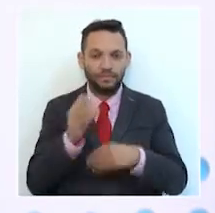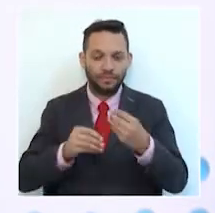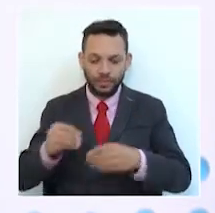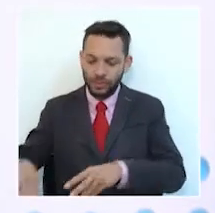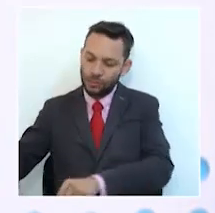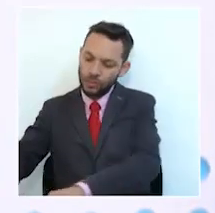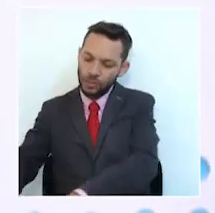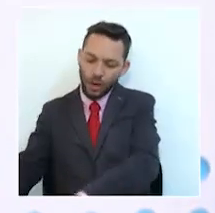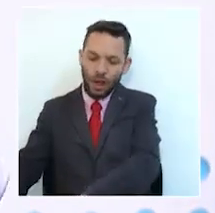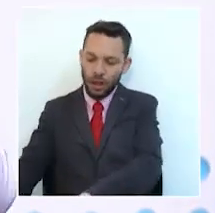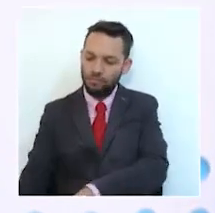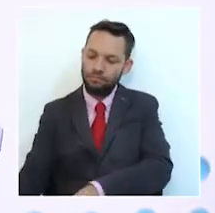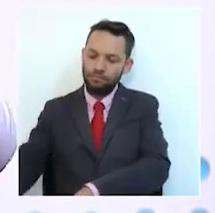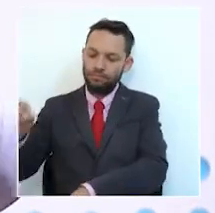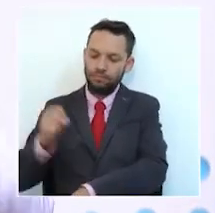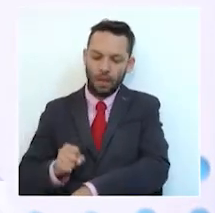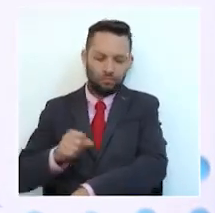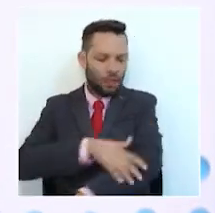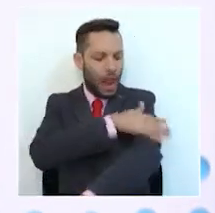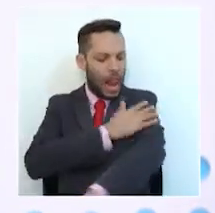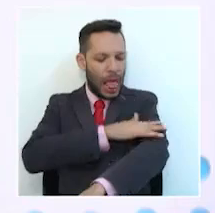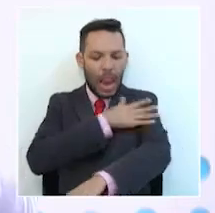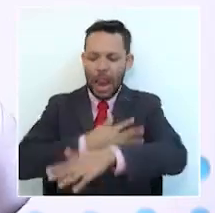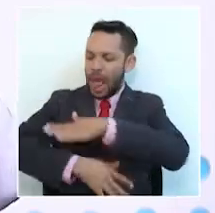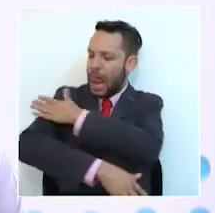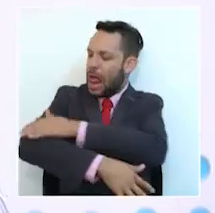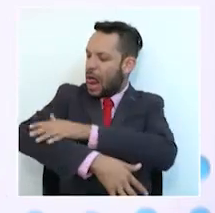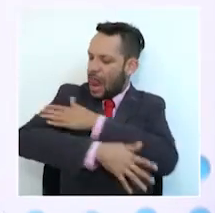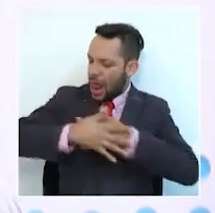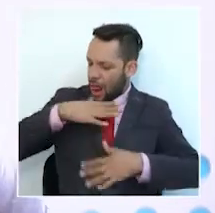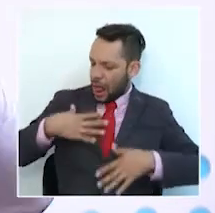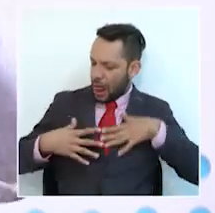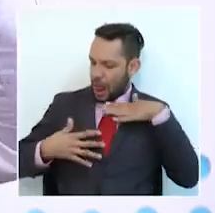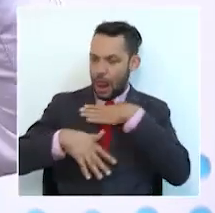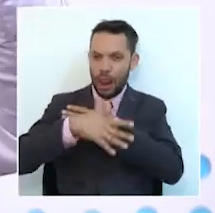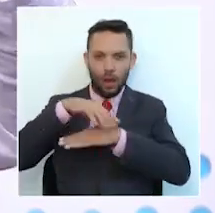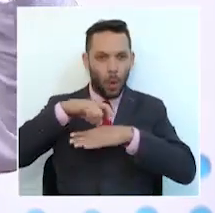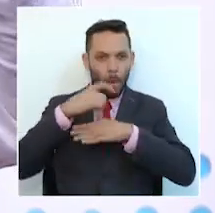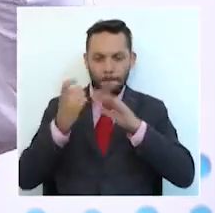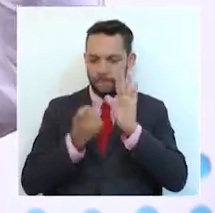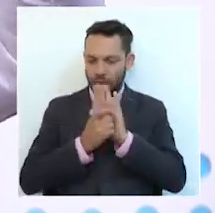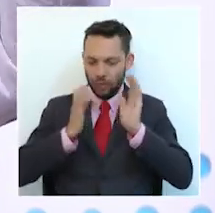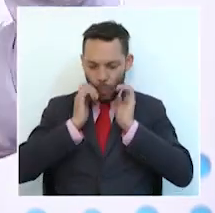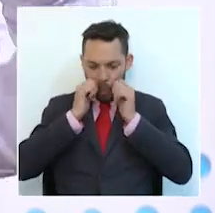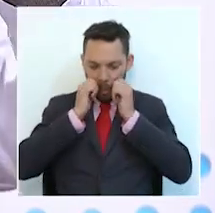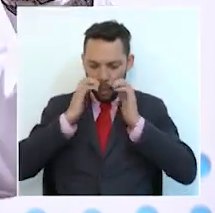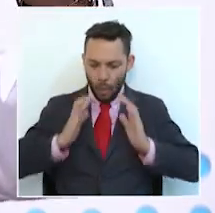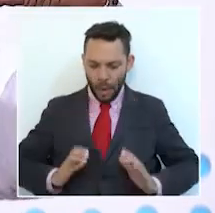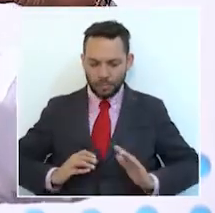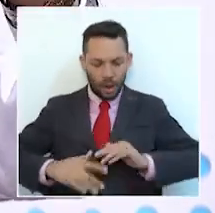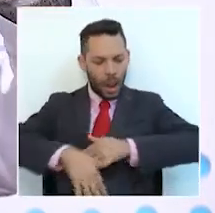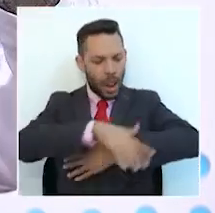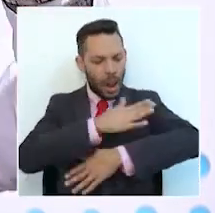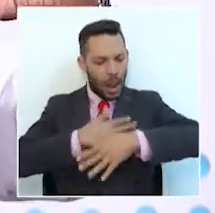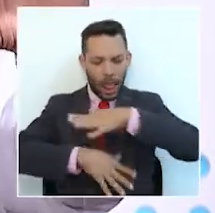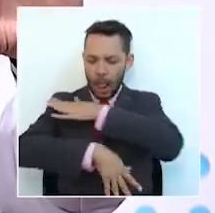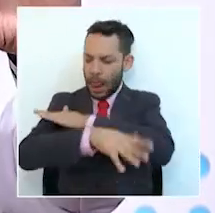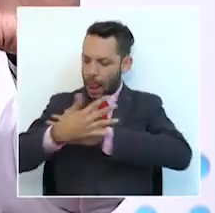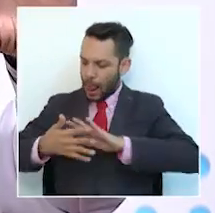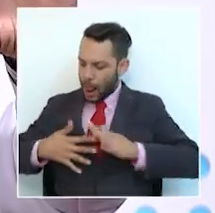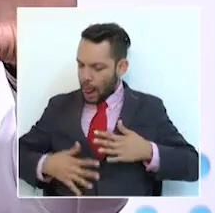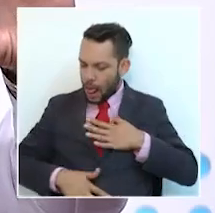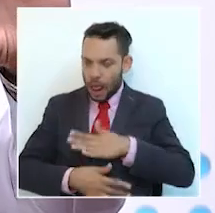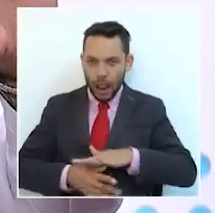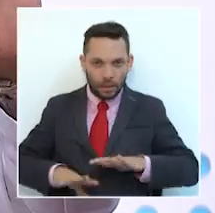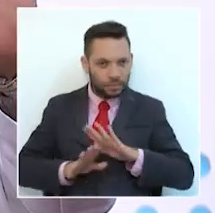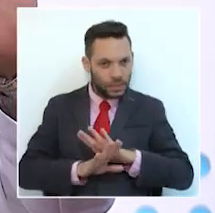en el cuerpo ellos estudiaron este este pelo hoy de este barro tiene estas propiedades minerales y otros